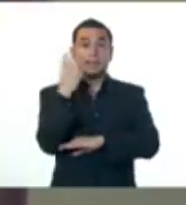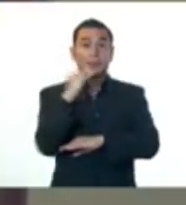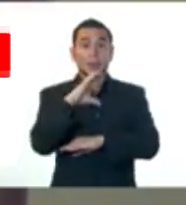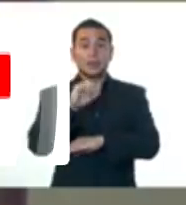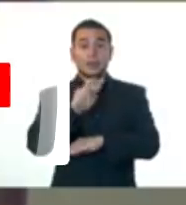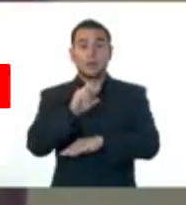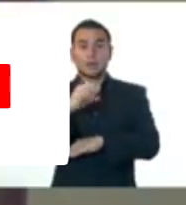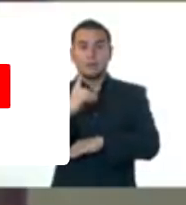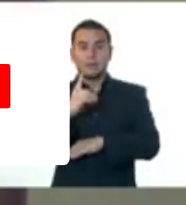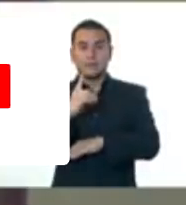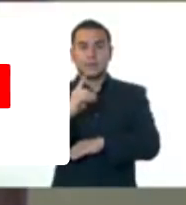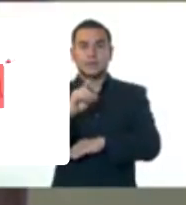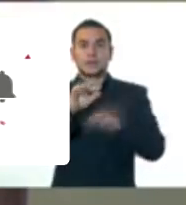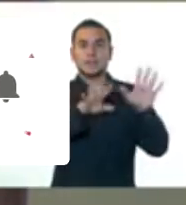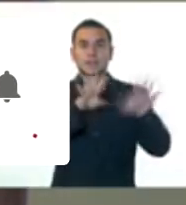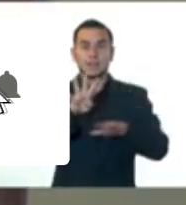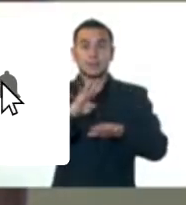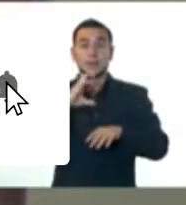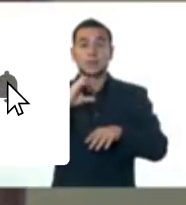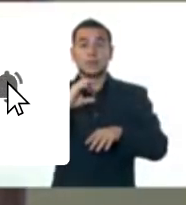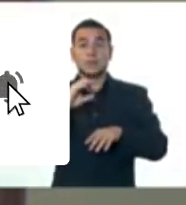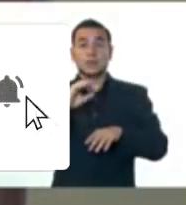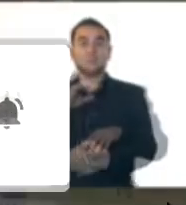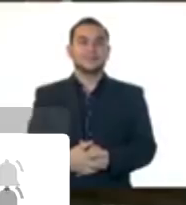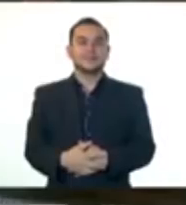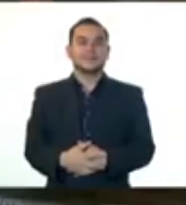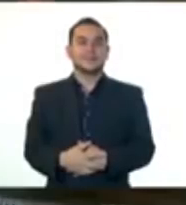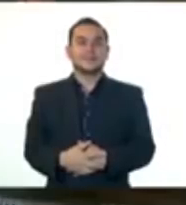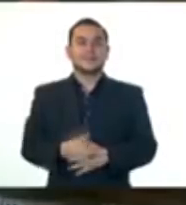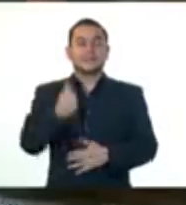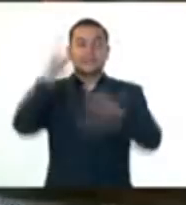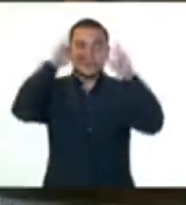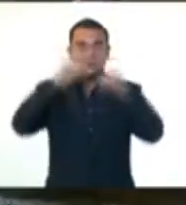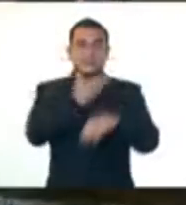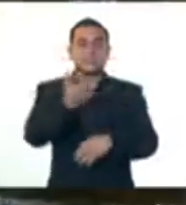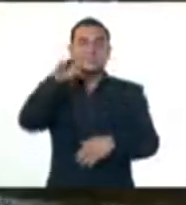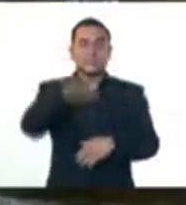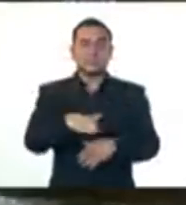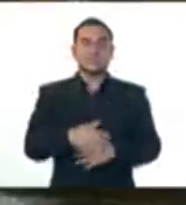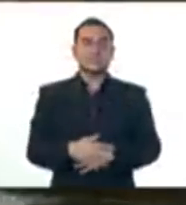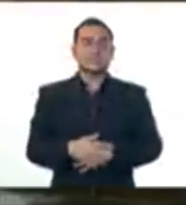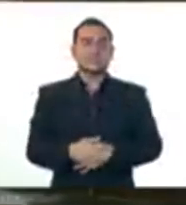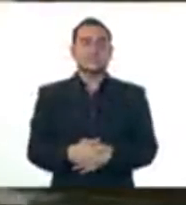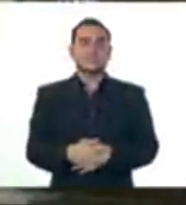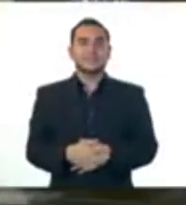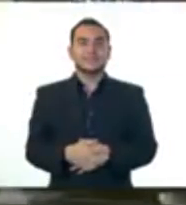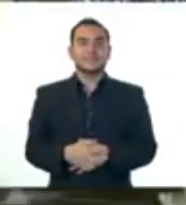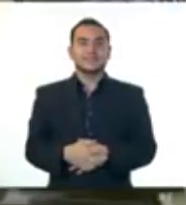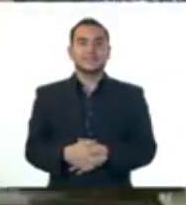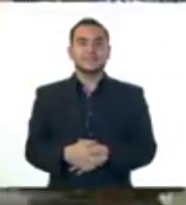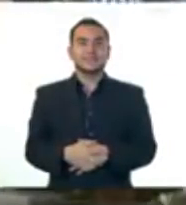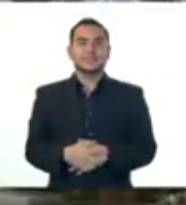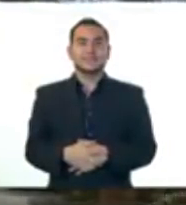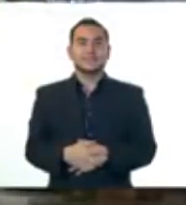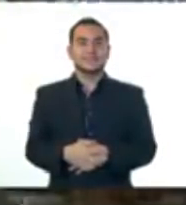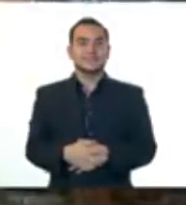el presidente nadie buque le explicó la noche del viernes los detalles sobre la plataforma en línea que el gobierno habilitó para que